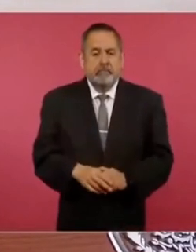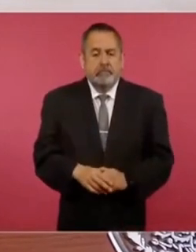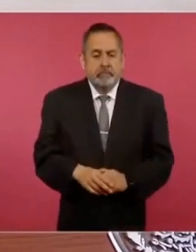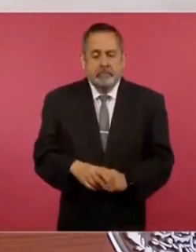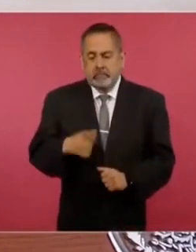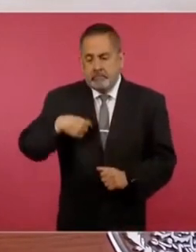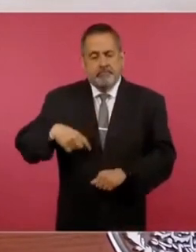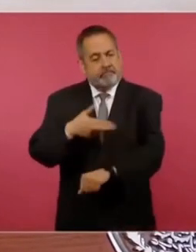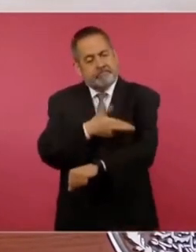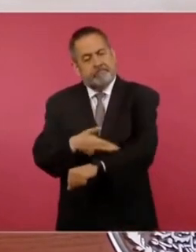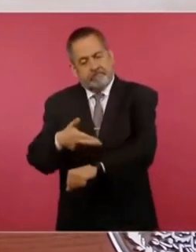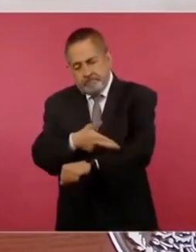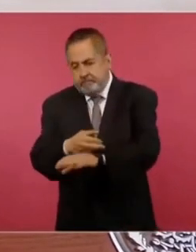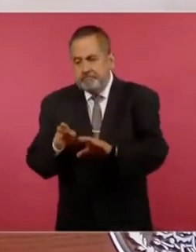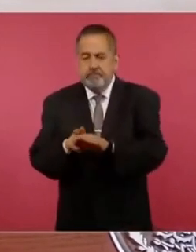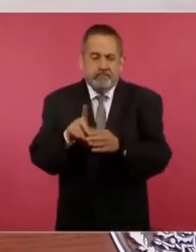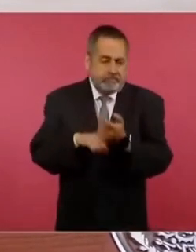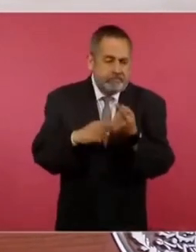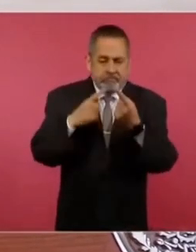hacer valer la democracia,